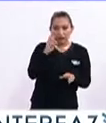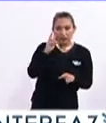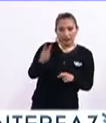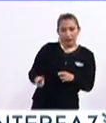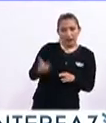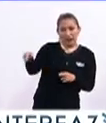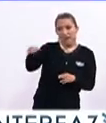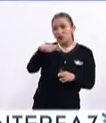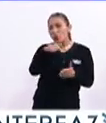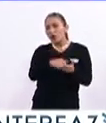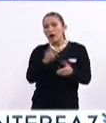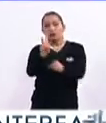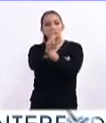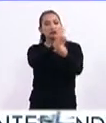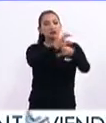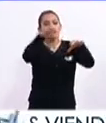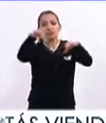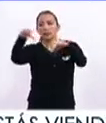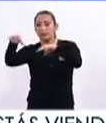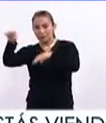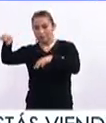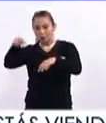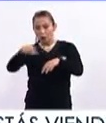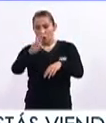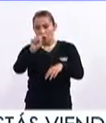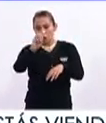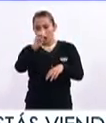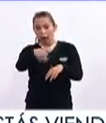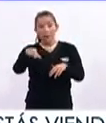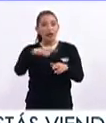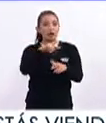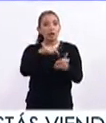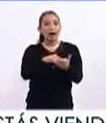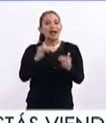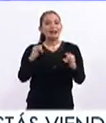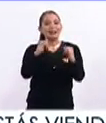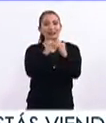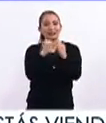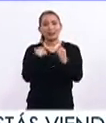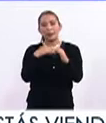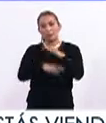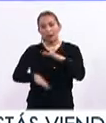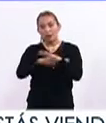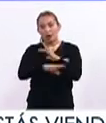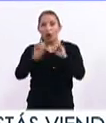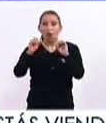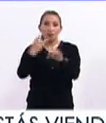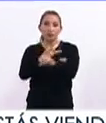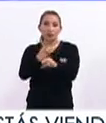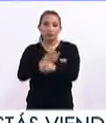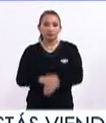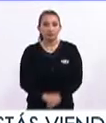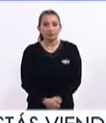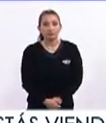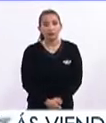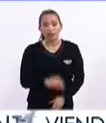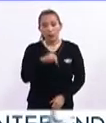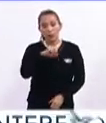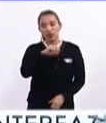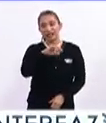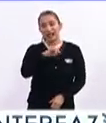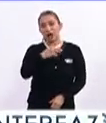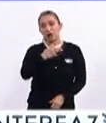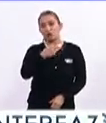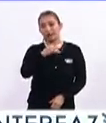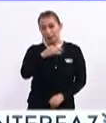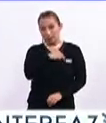presencia de estaciones de monitoreo de lluvia pertenecientes a la UNAM en instituciones de educación básica y media superior. Mónica